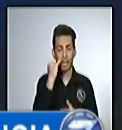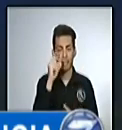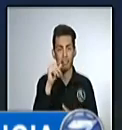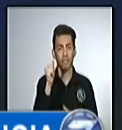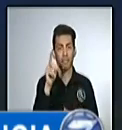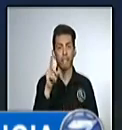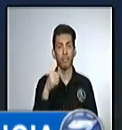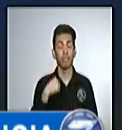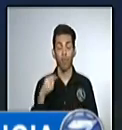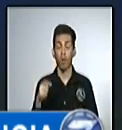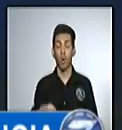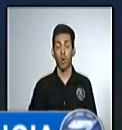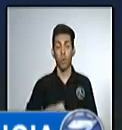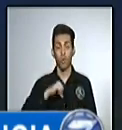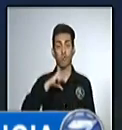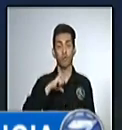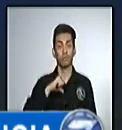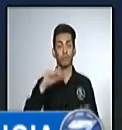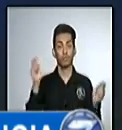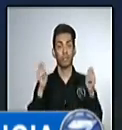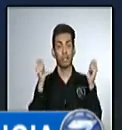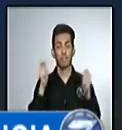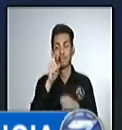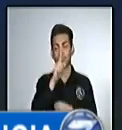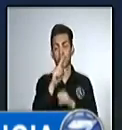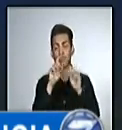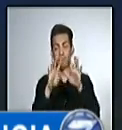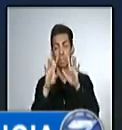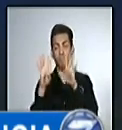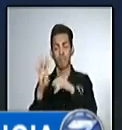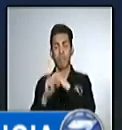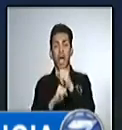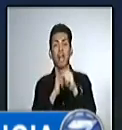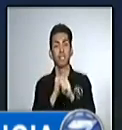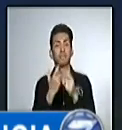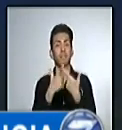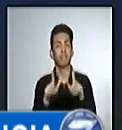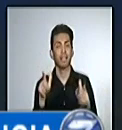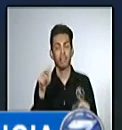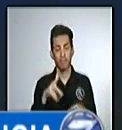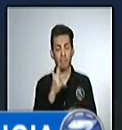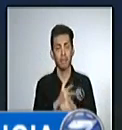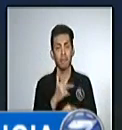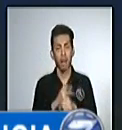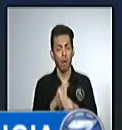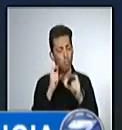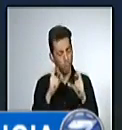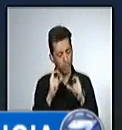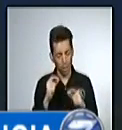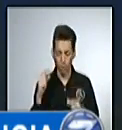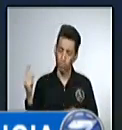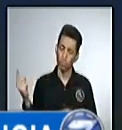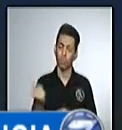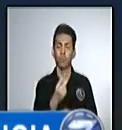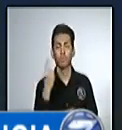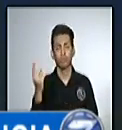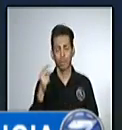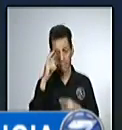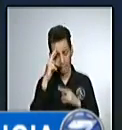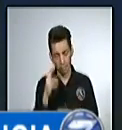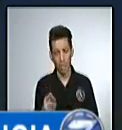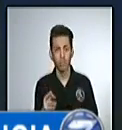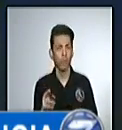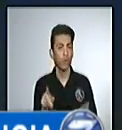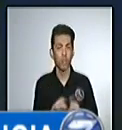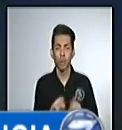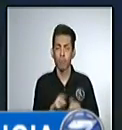vivir 199 años de libertad de nuestra nación. Cuidémosla, todos, con respeto, como una